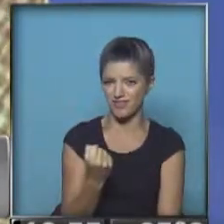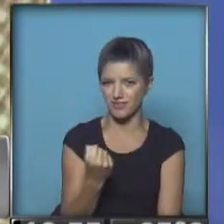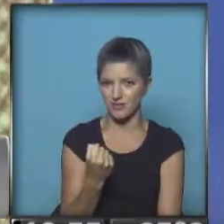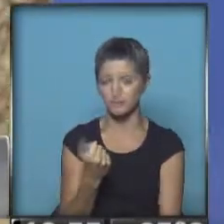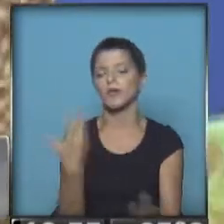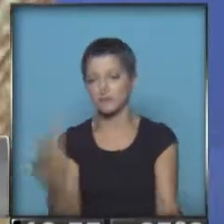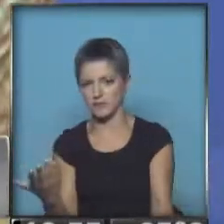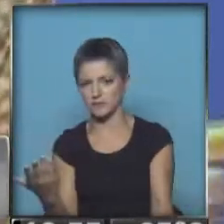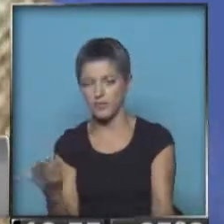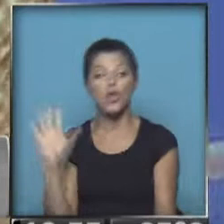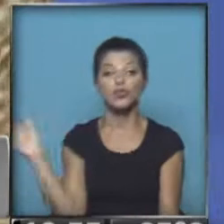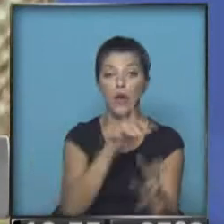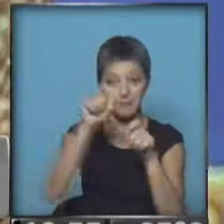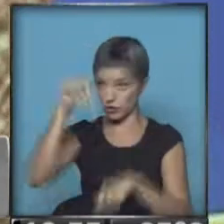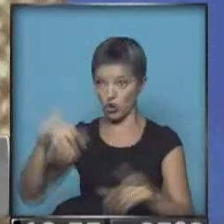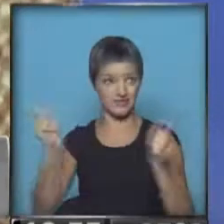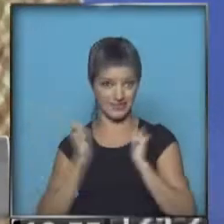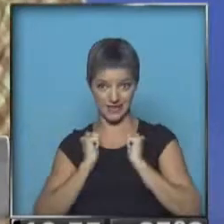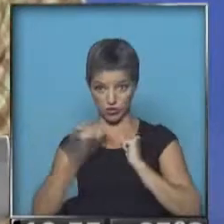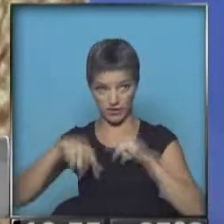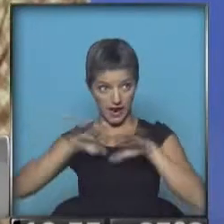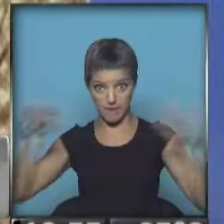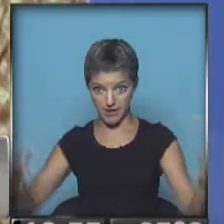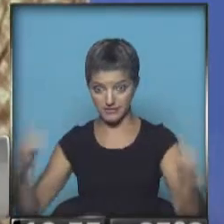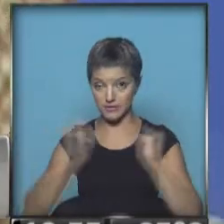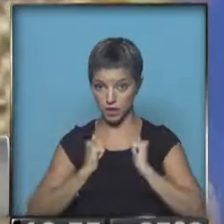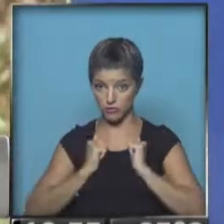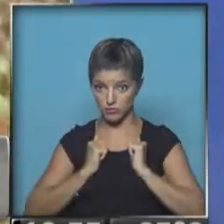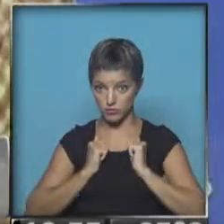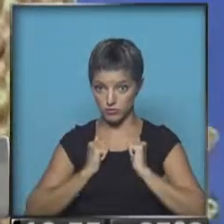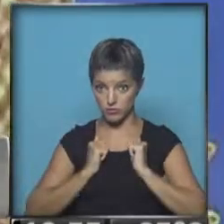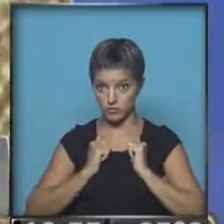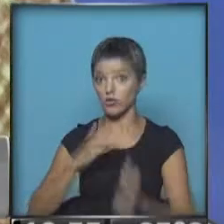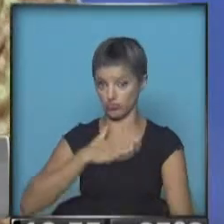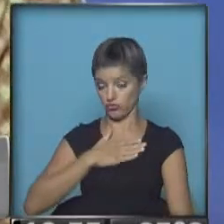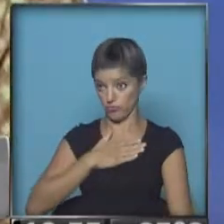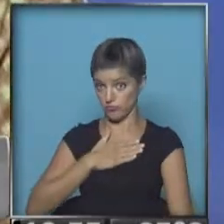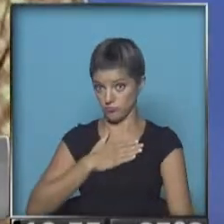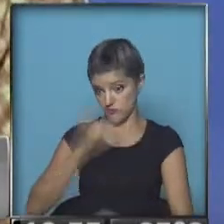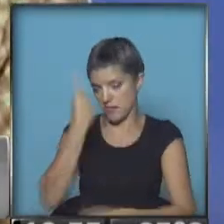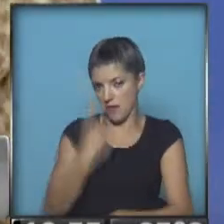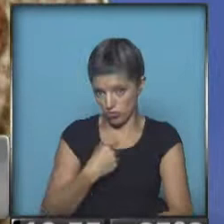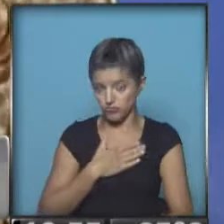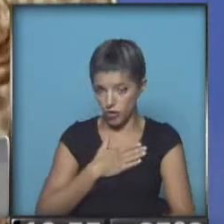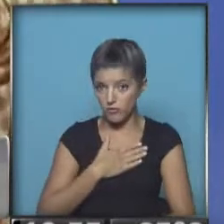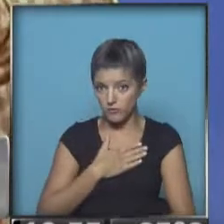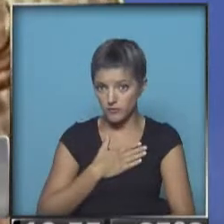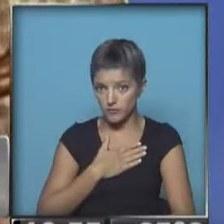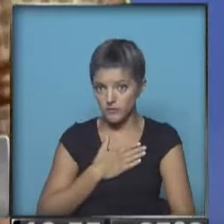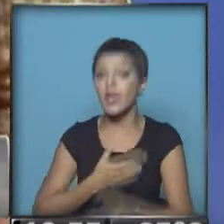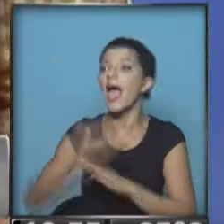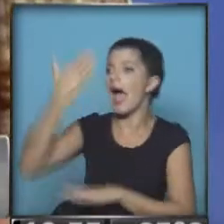Escúchame, todos los que estamos sentados en esta mesa, empezando por la que habla, somos hijos de